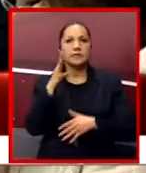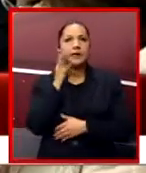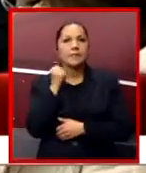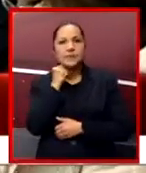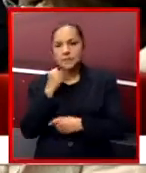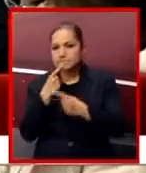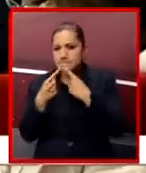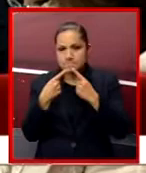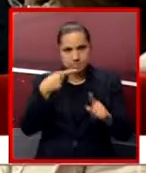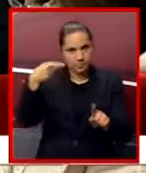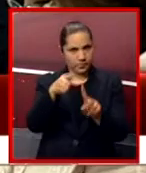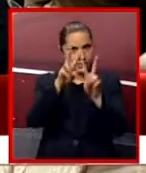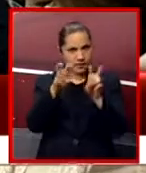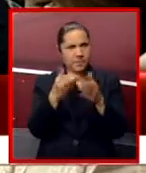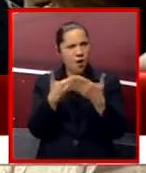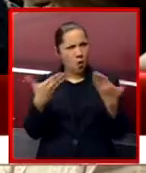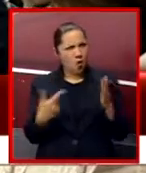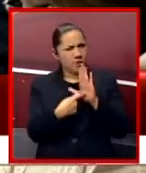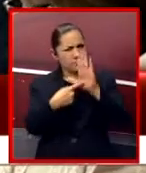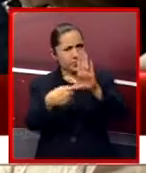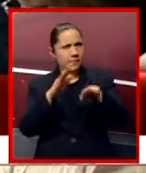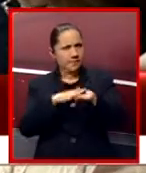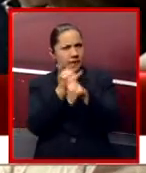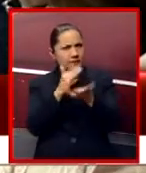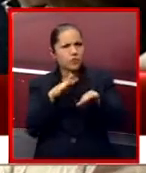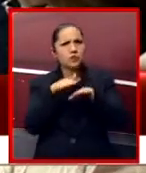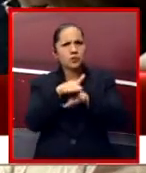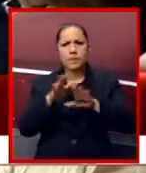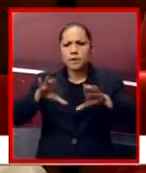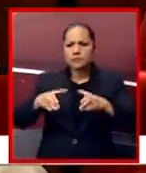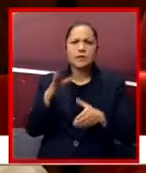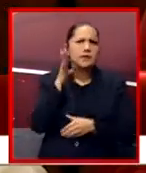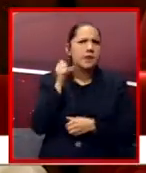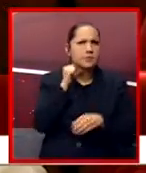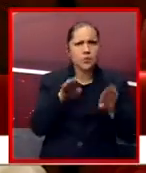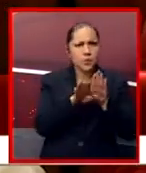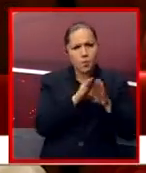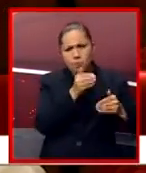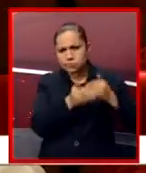República. Pero veamos cómo se dio este proceso en la Cámara Alta.